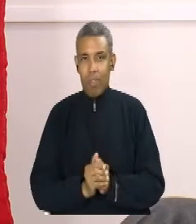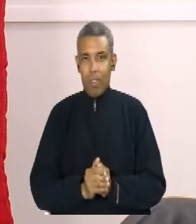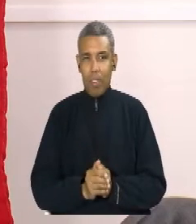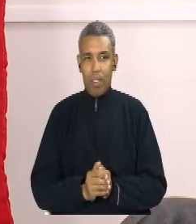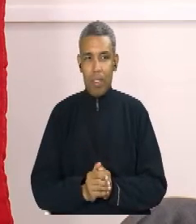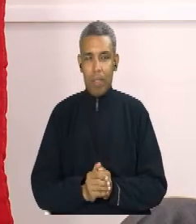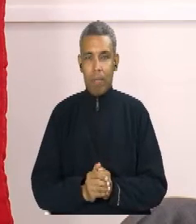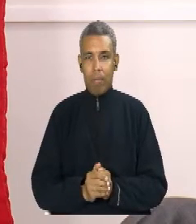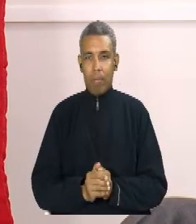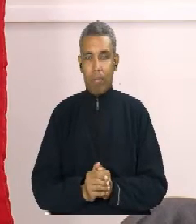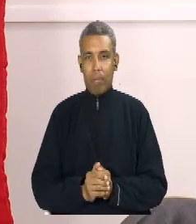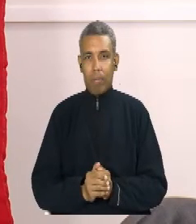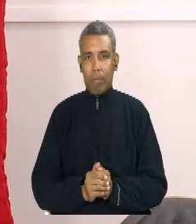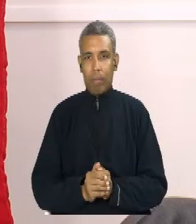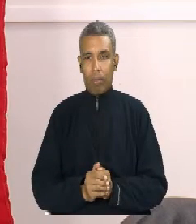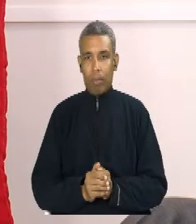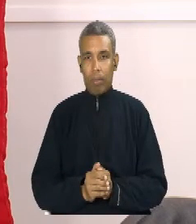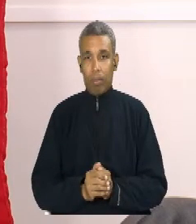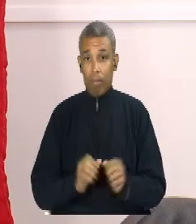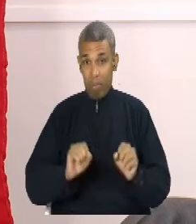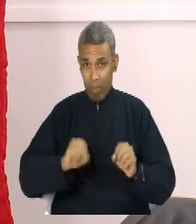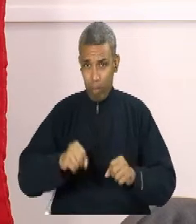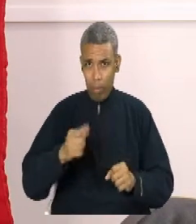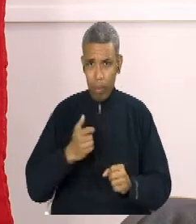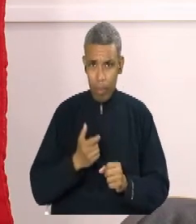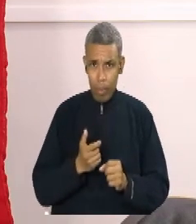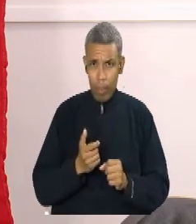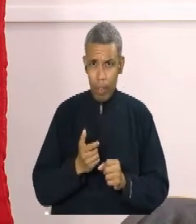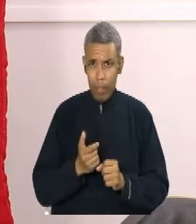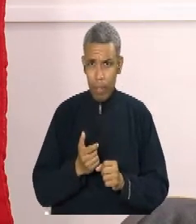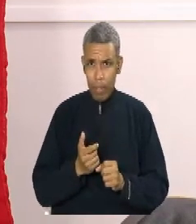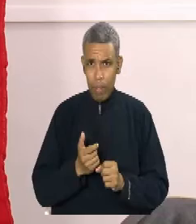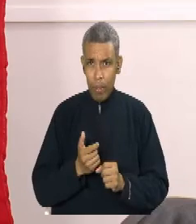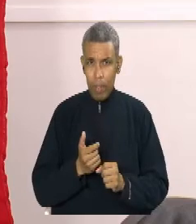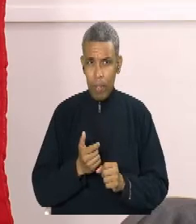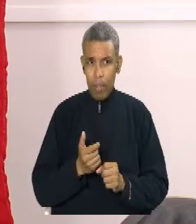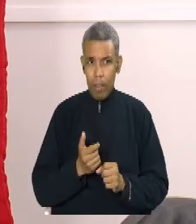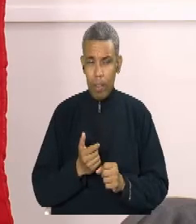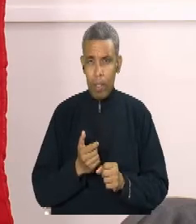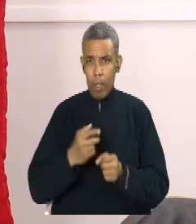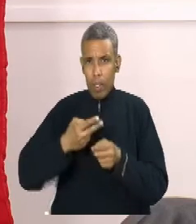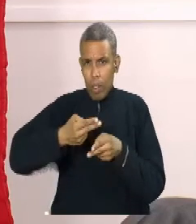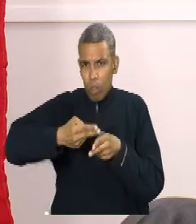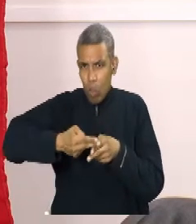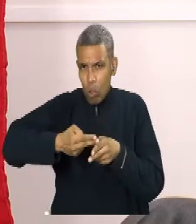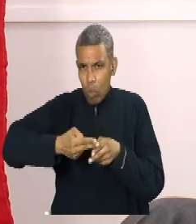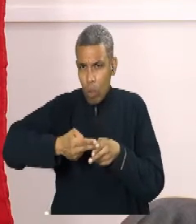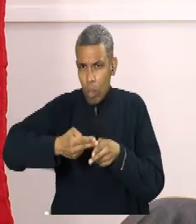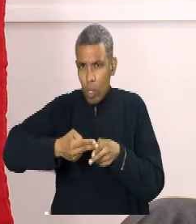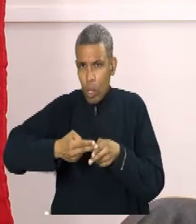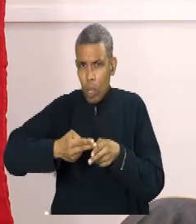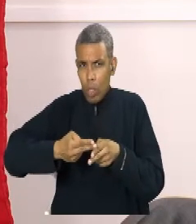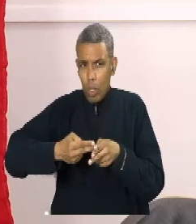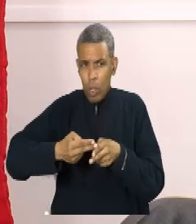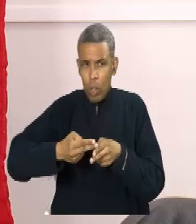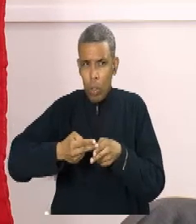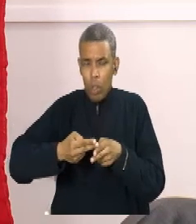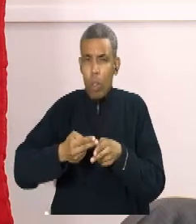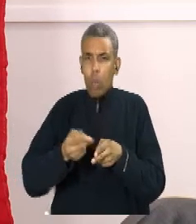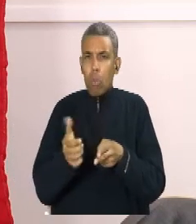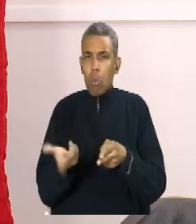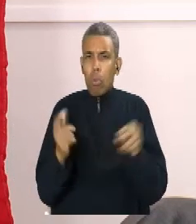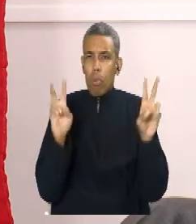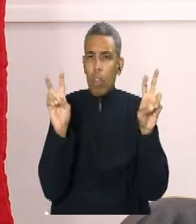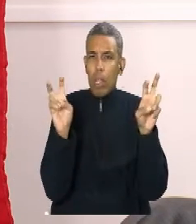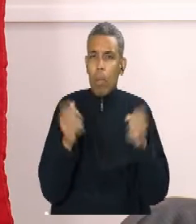televidentes les recordamos se pueden contactar con nosotros a través de su nombre y una pregunta muy puntual sobre el tema del día